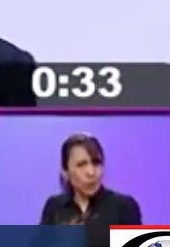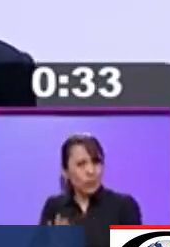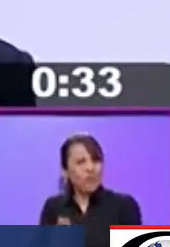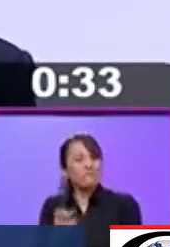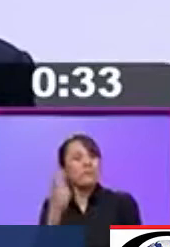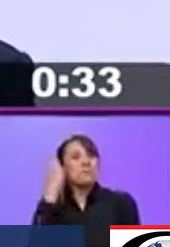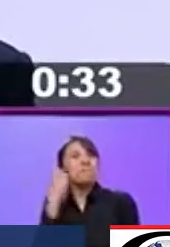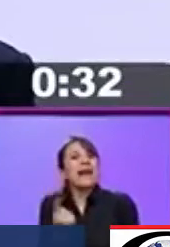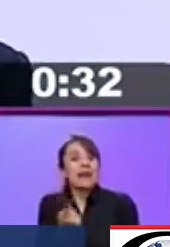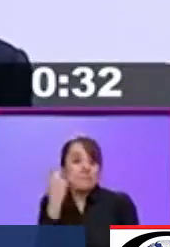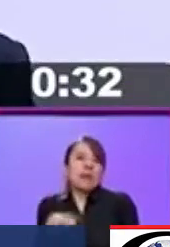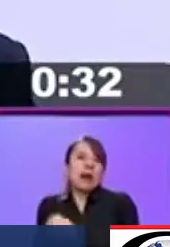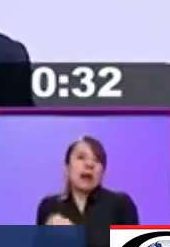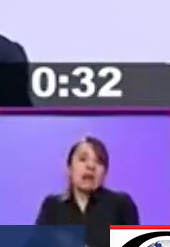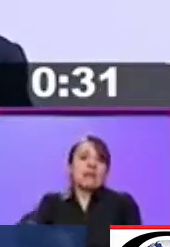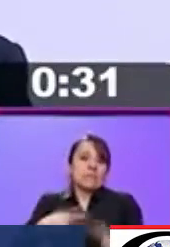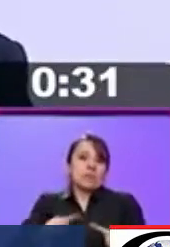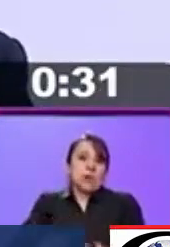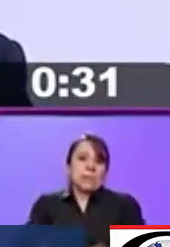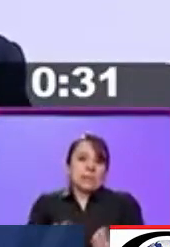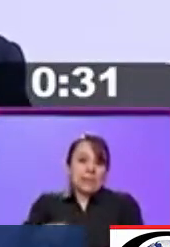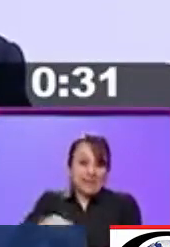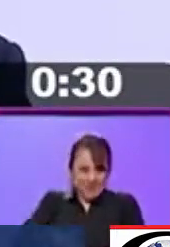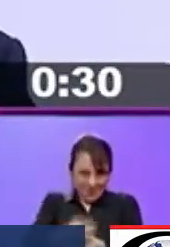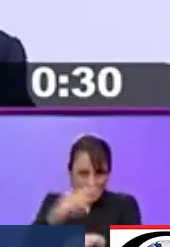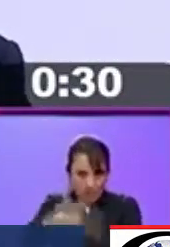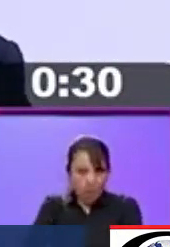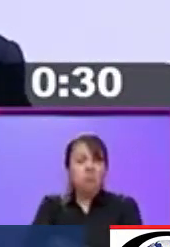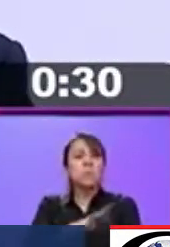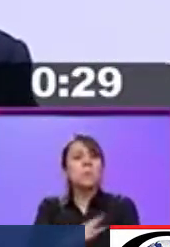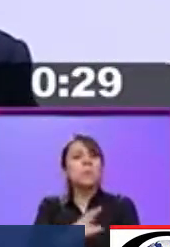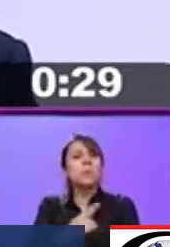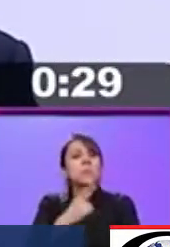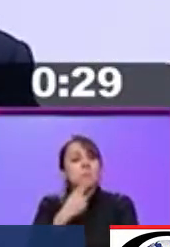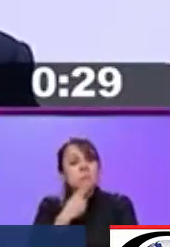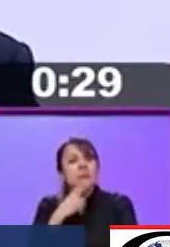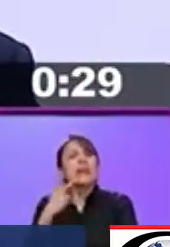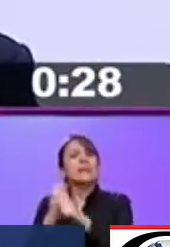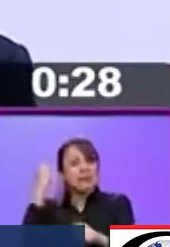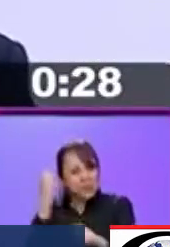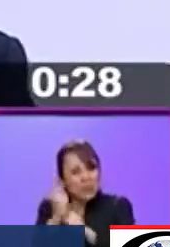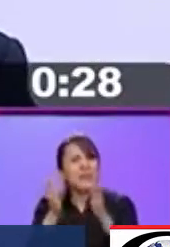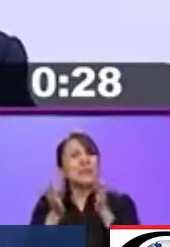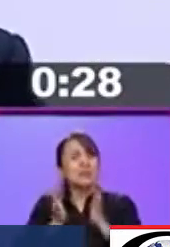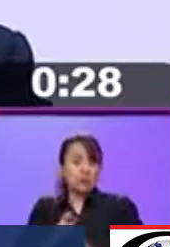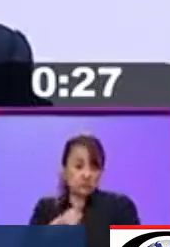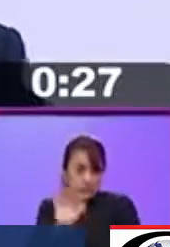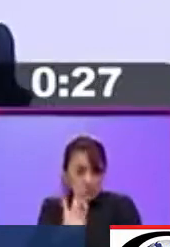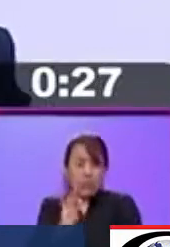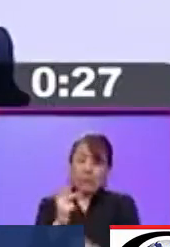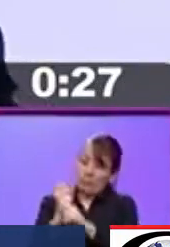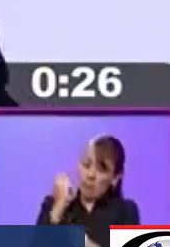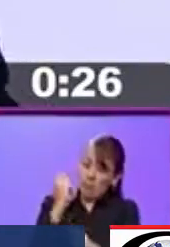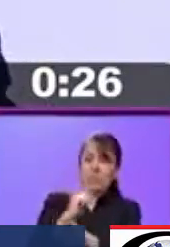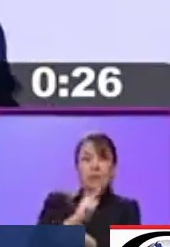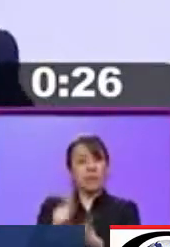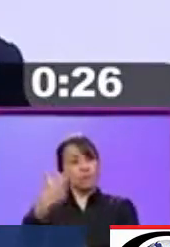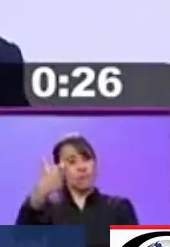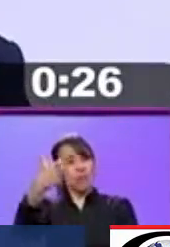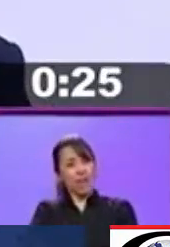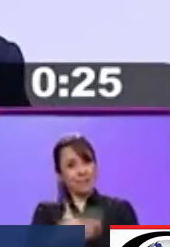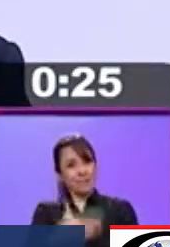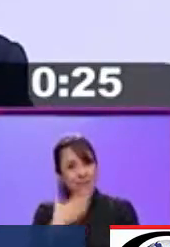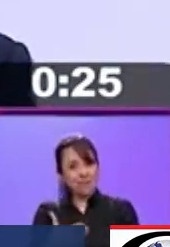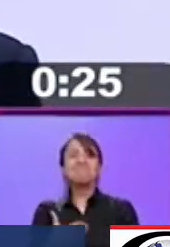equipamiento de los policías para que podamos tener mayor seguridad, y esto equivale al 1% del presupuesto, ¿no?